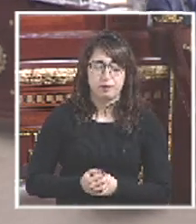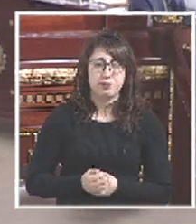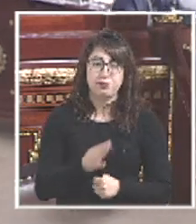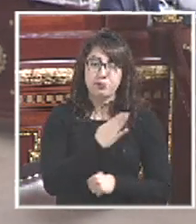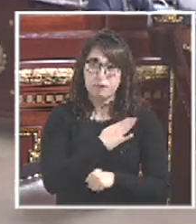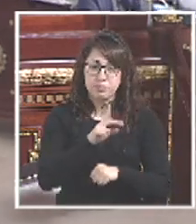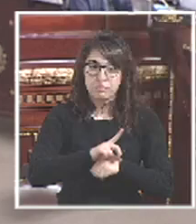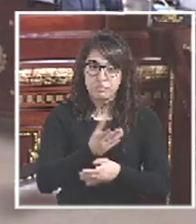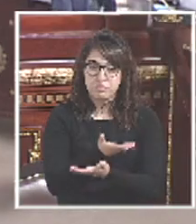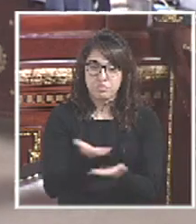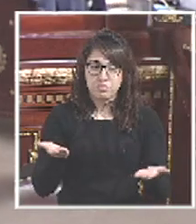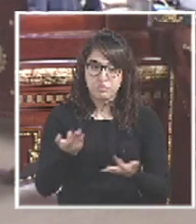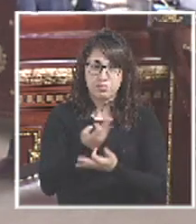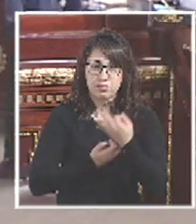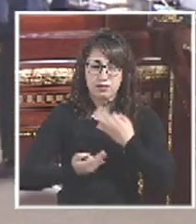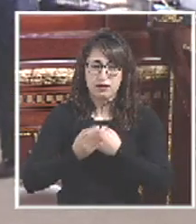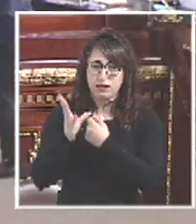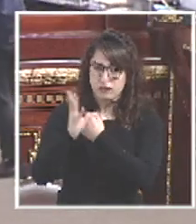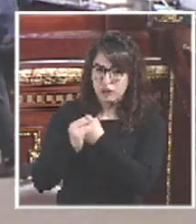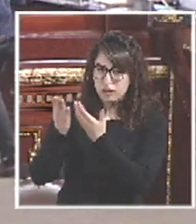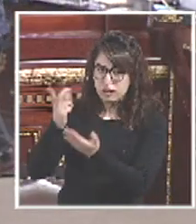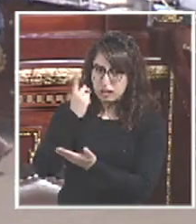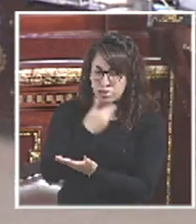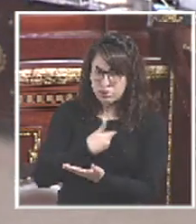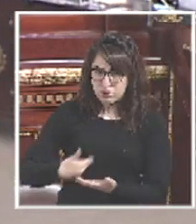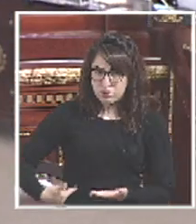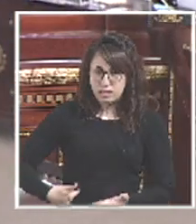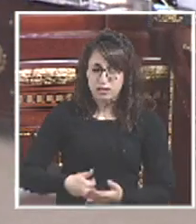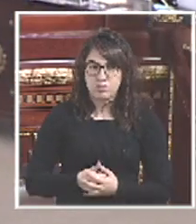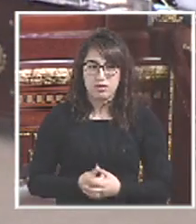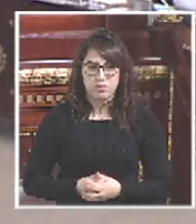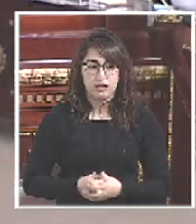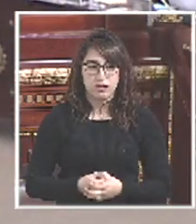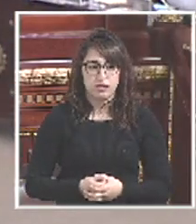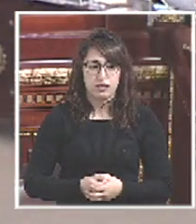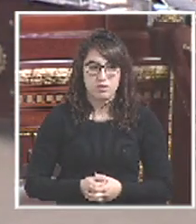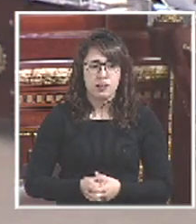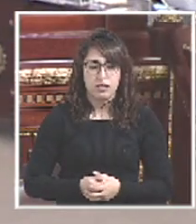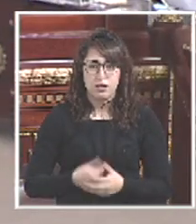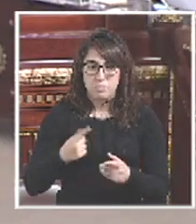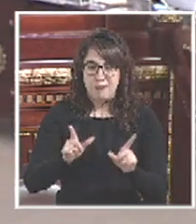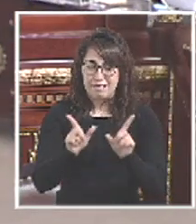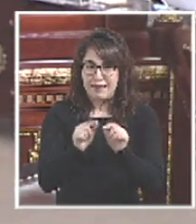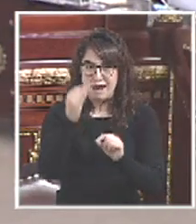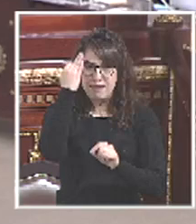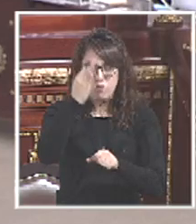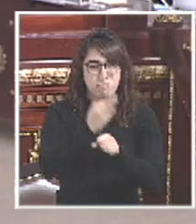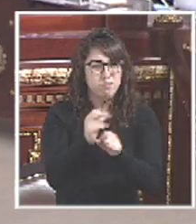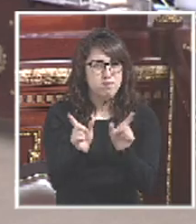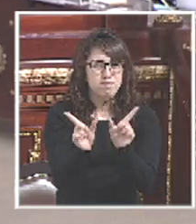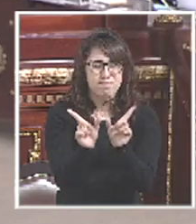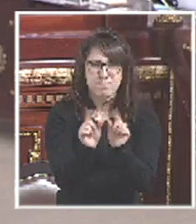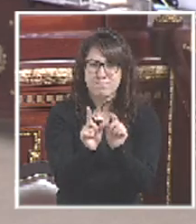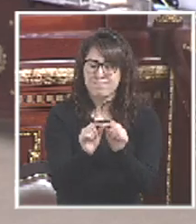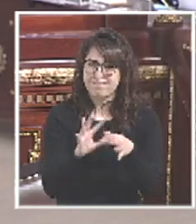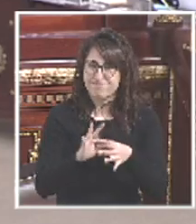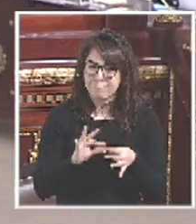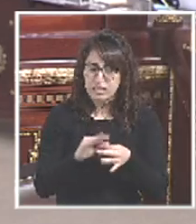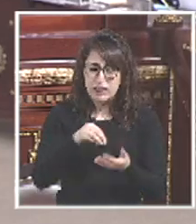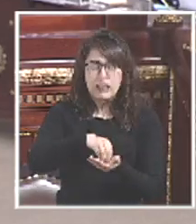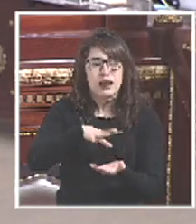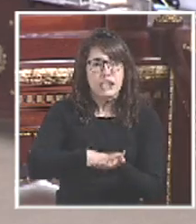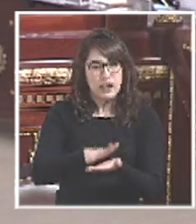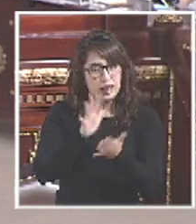Buenos días. Con su venia, diputada presidenta. Por economía parlamentaria solicito que se incluya de